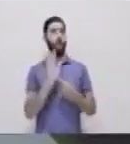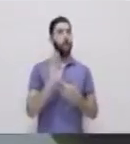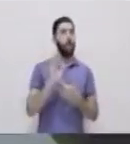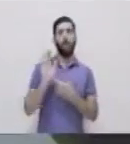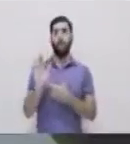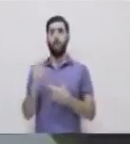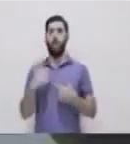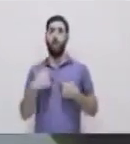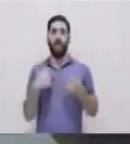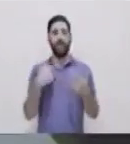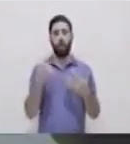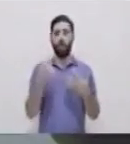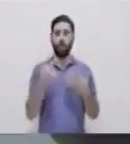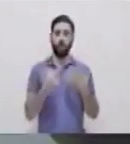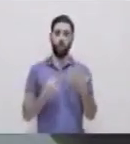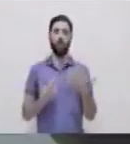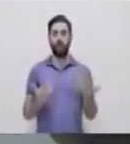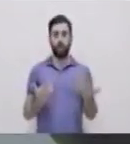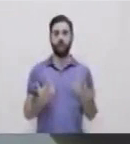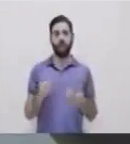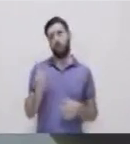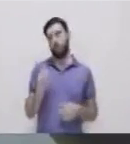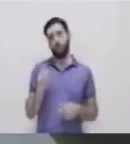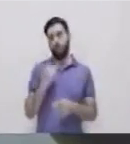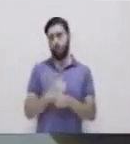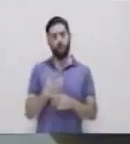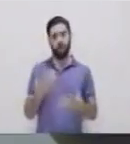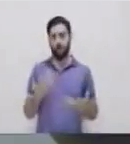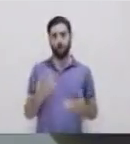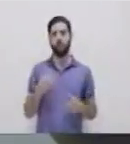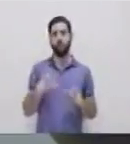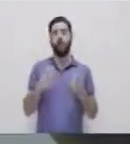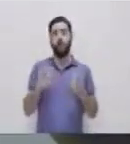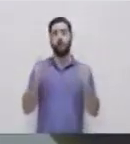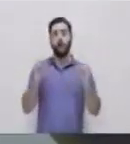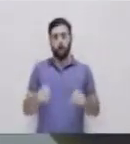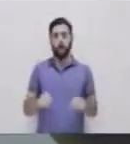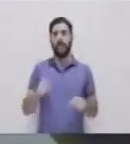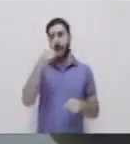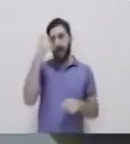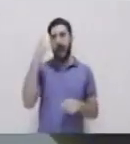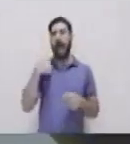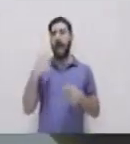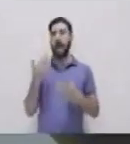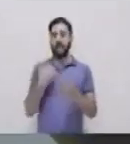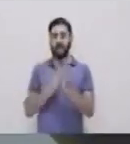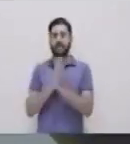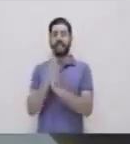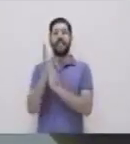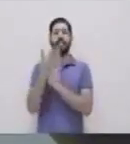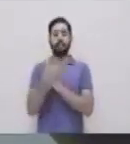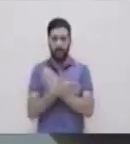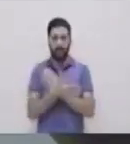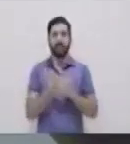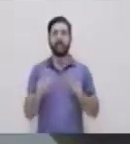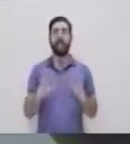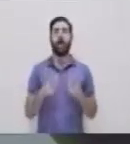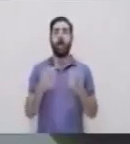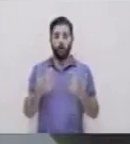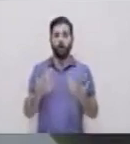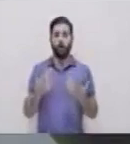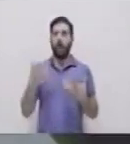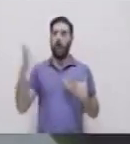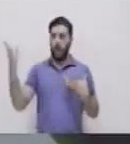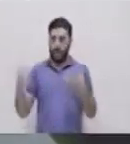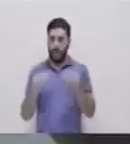tratan de aparentar lo que no son, ¿verdad? Entonces, ¿cómo poder trabajar para poder tener esa transparencia ante